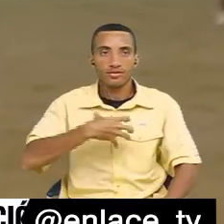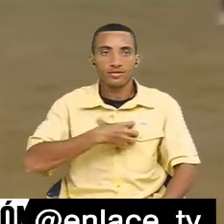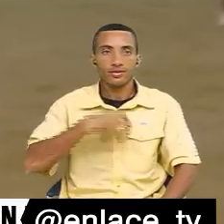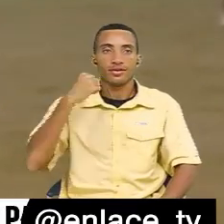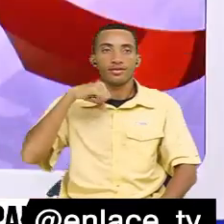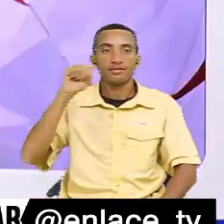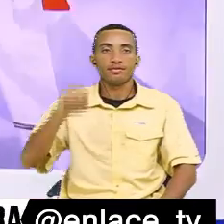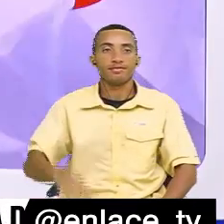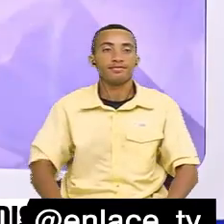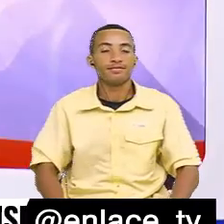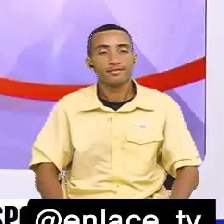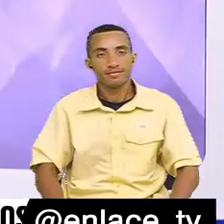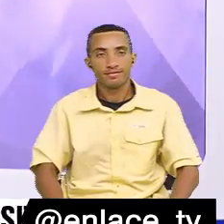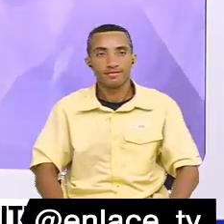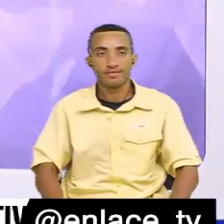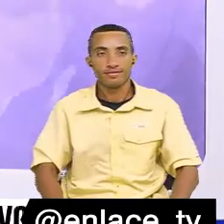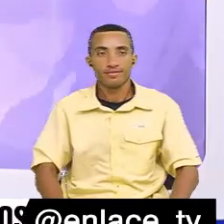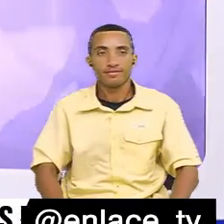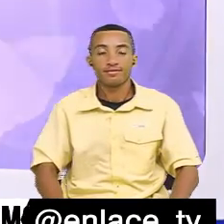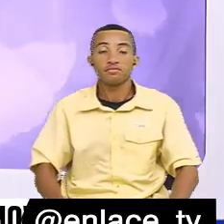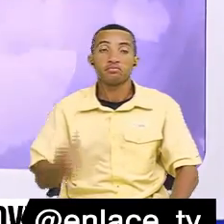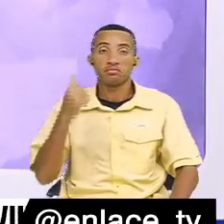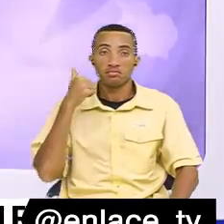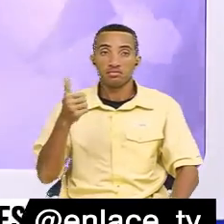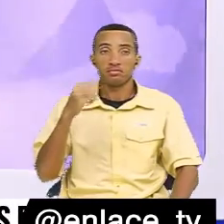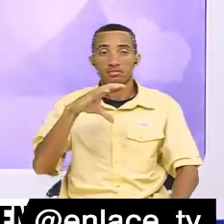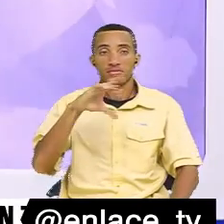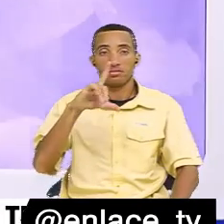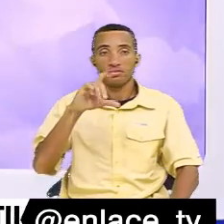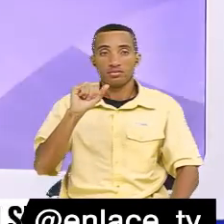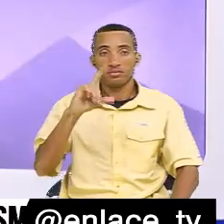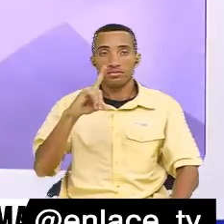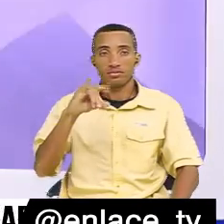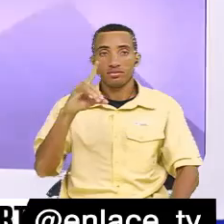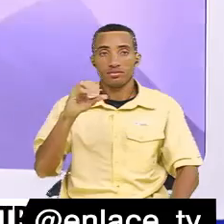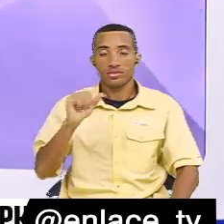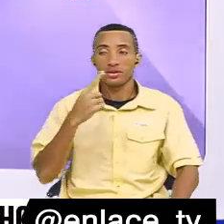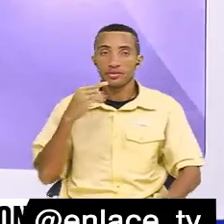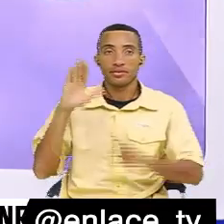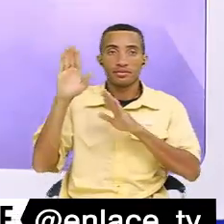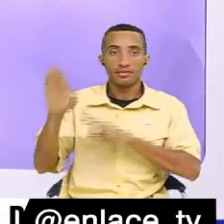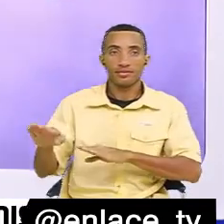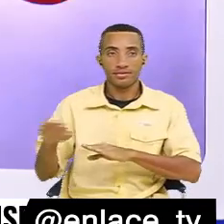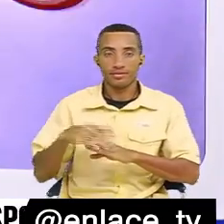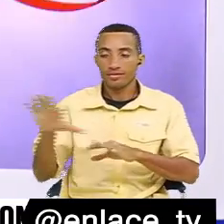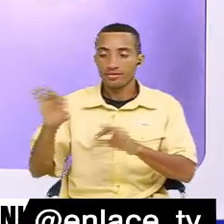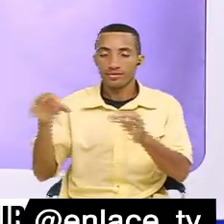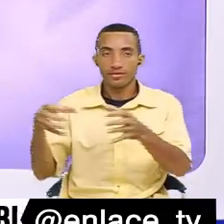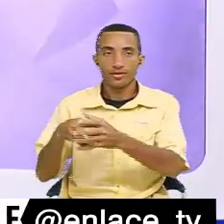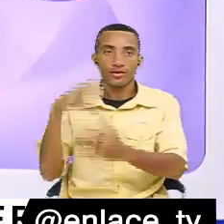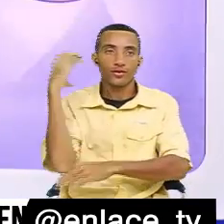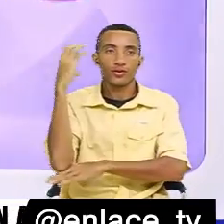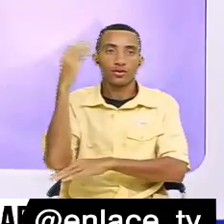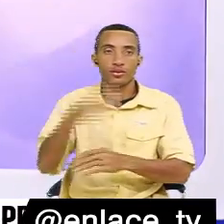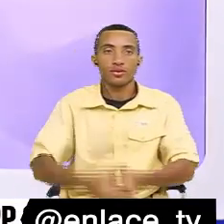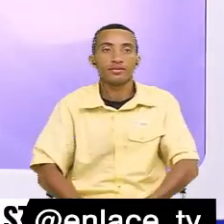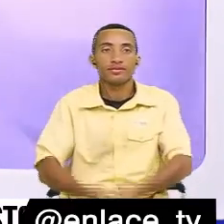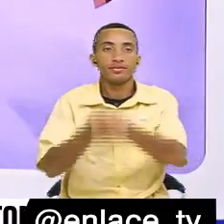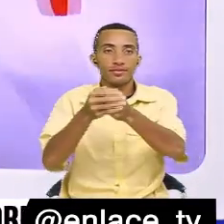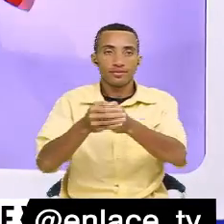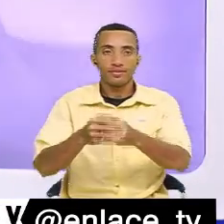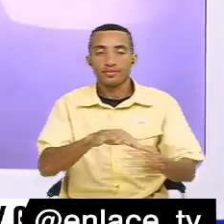barranqueña. Qué bien por Claudia Quintero Miranda, nuestra representante en la Selección Colombia de softball. Hablemos ahora